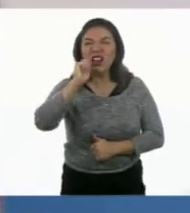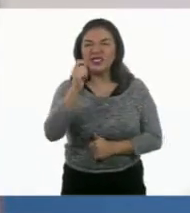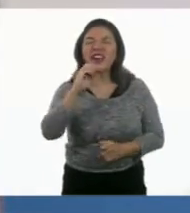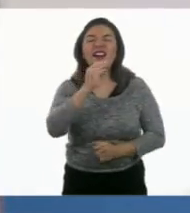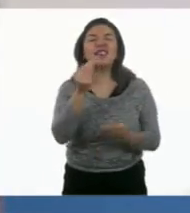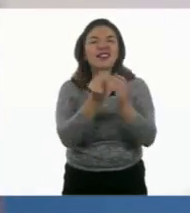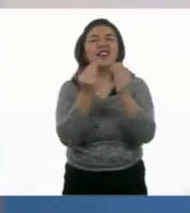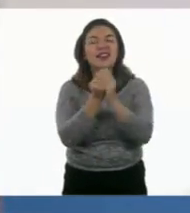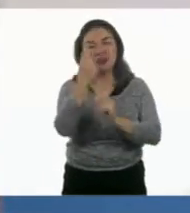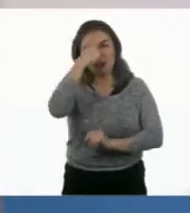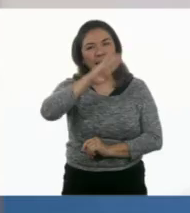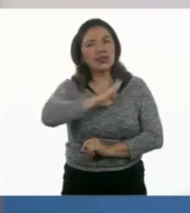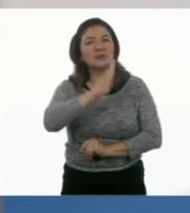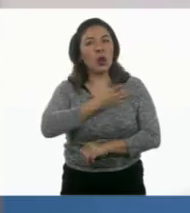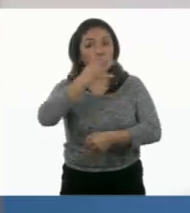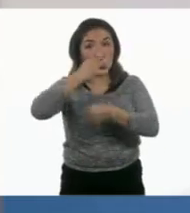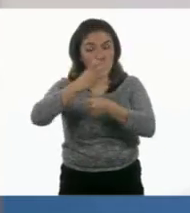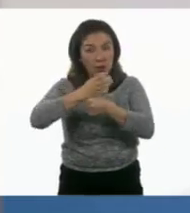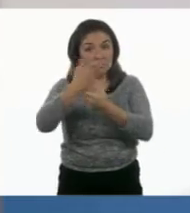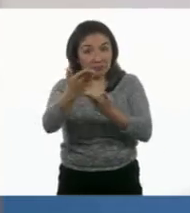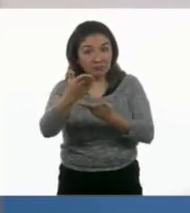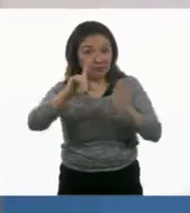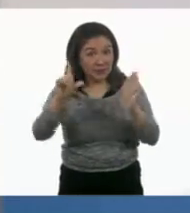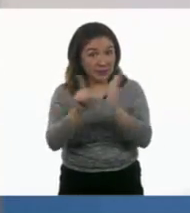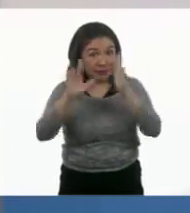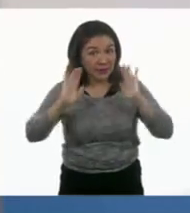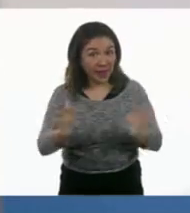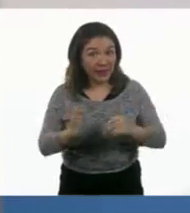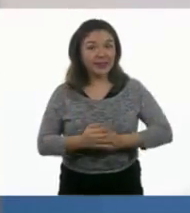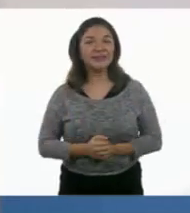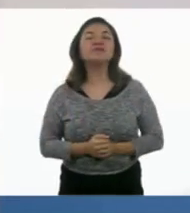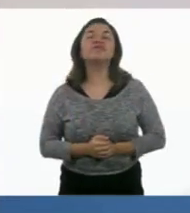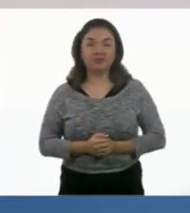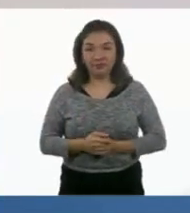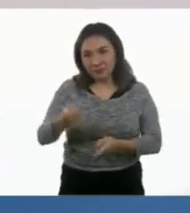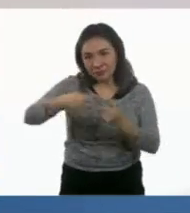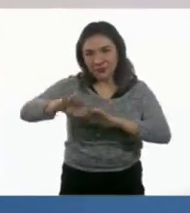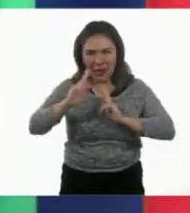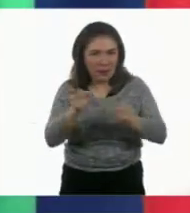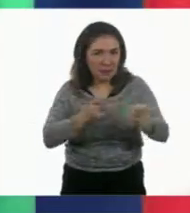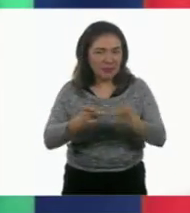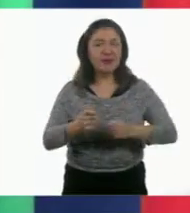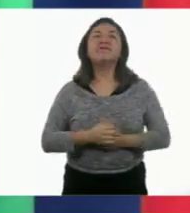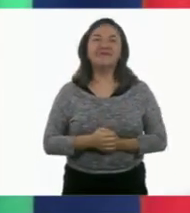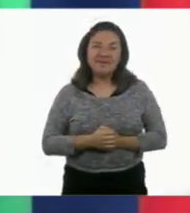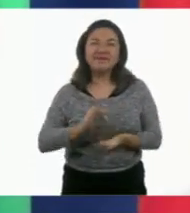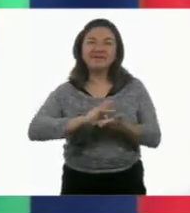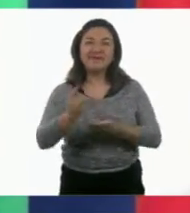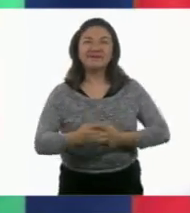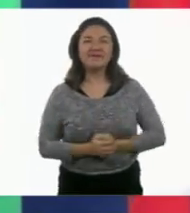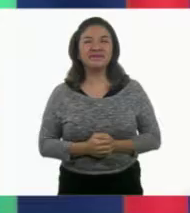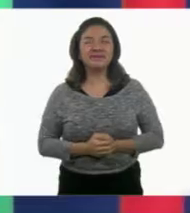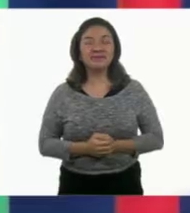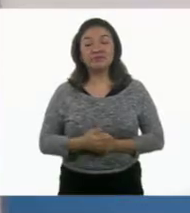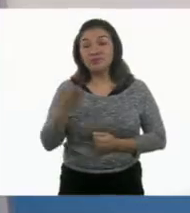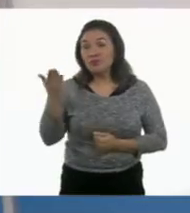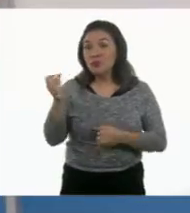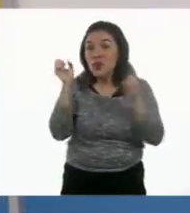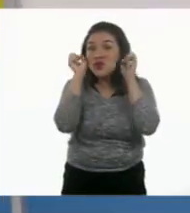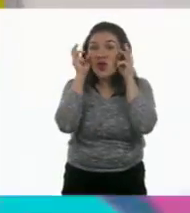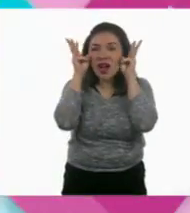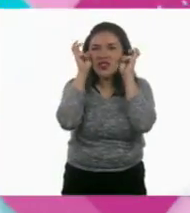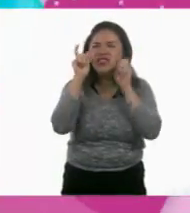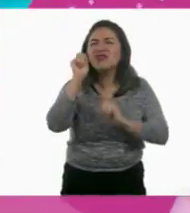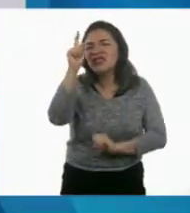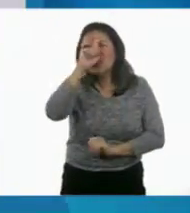lengua materna de cuarto grado. ¿Están listos en casita? Maestra, ¿estamos listos? Estamos listos. Entonces, ajo listo, ¿qué nos